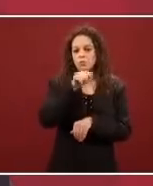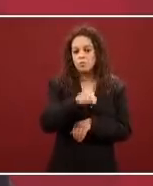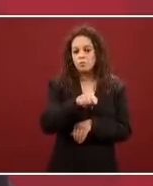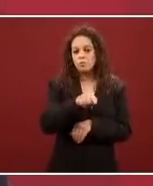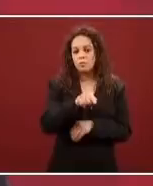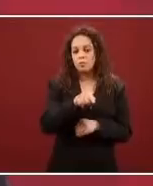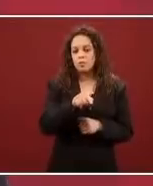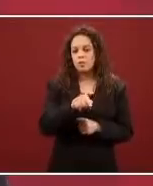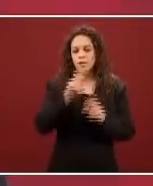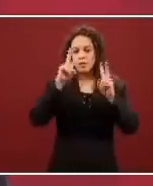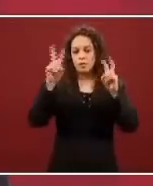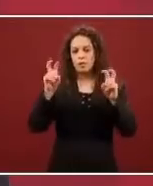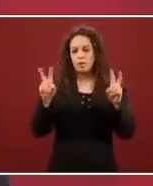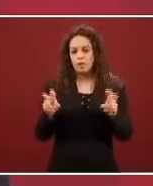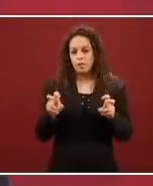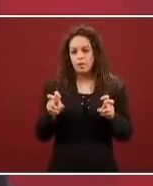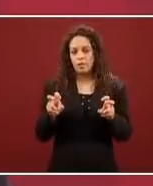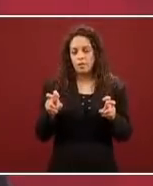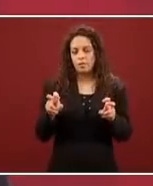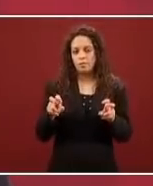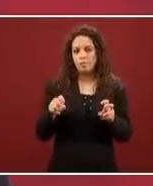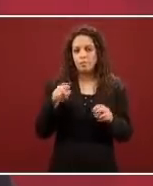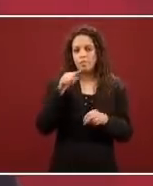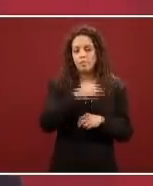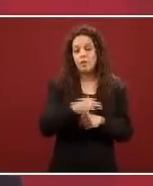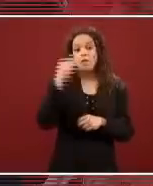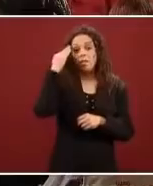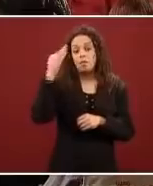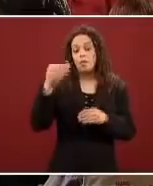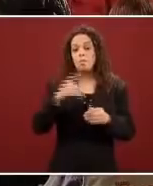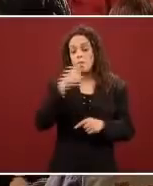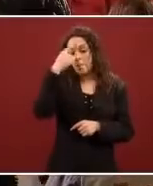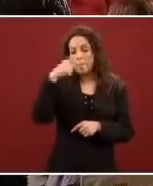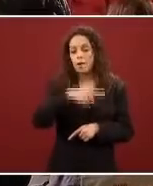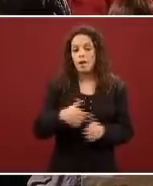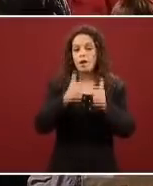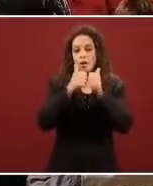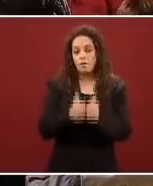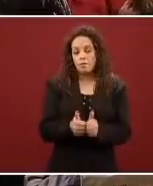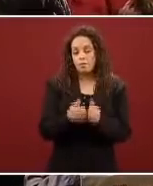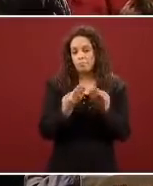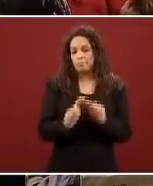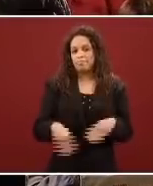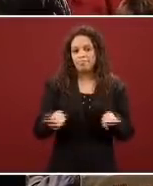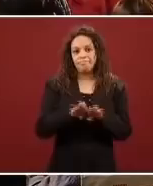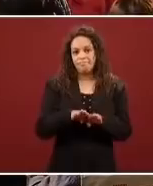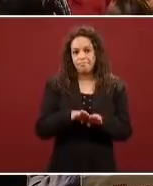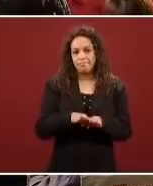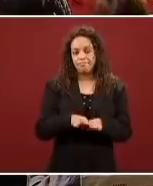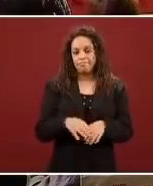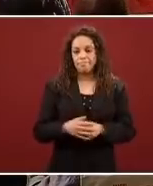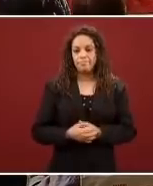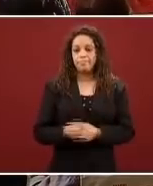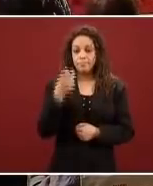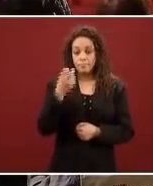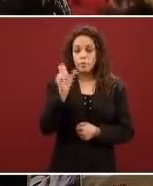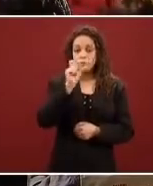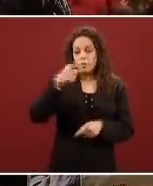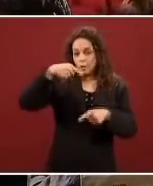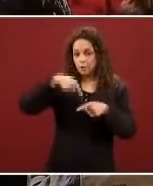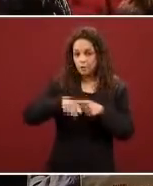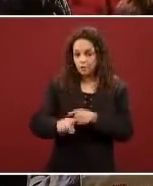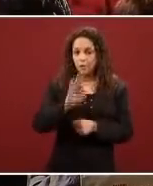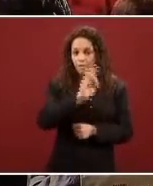Jornada Nacional de Sana Distancia, que ya en la presentación del pasado sábado se ponía como fecha de